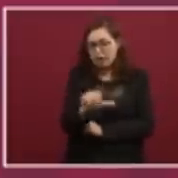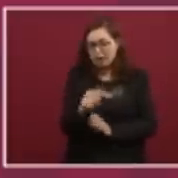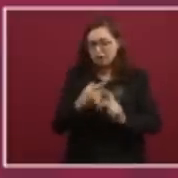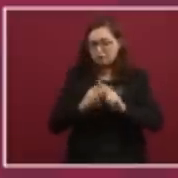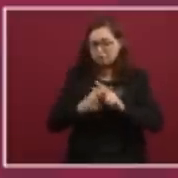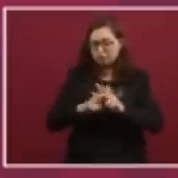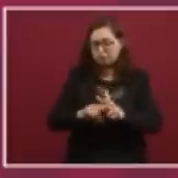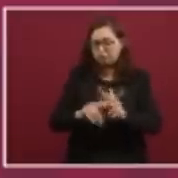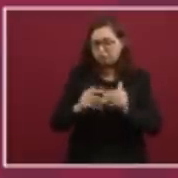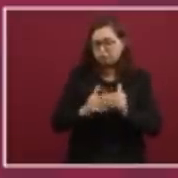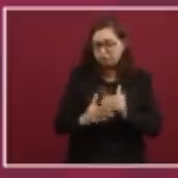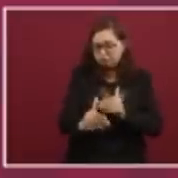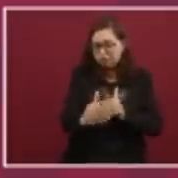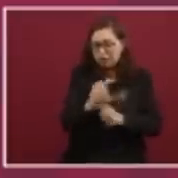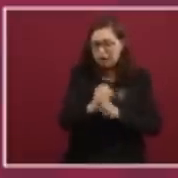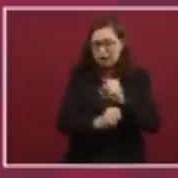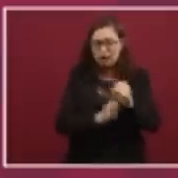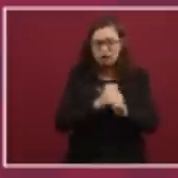desde